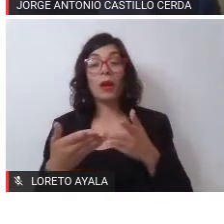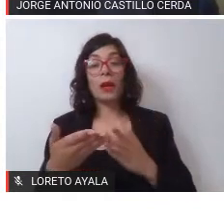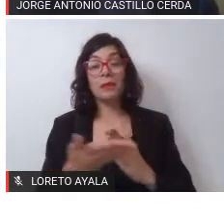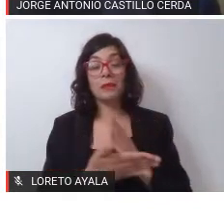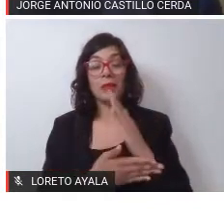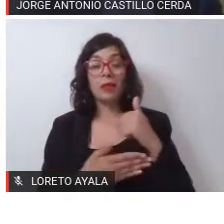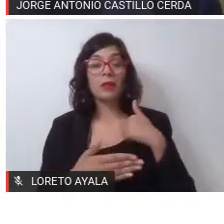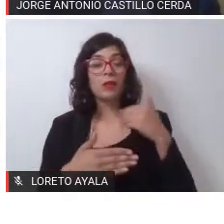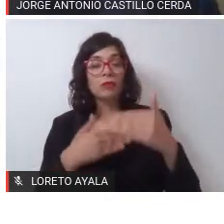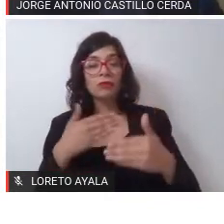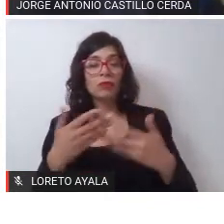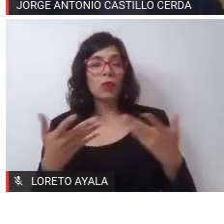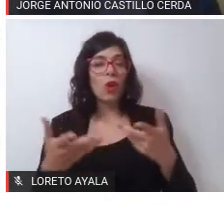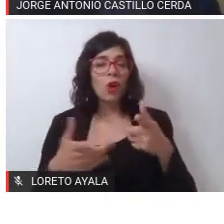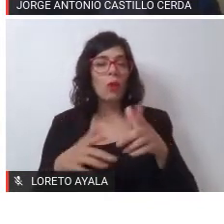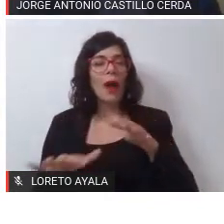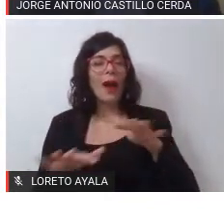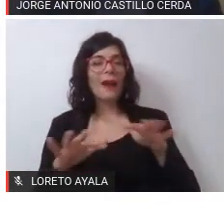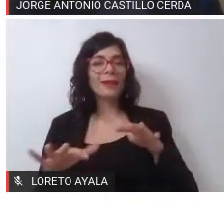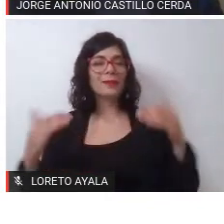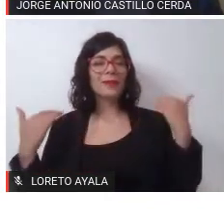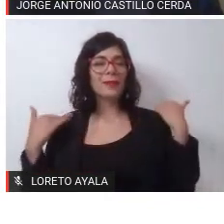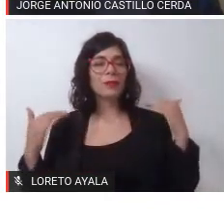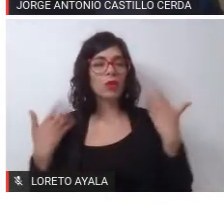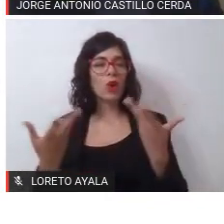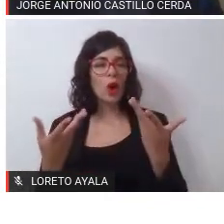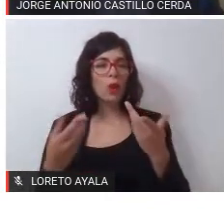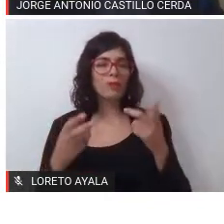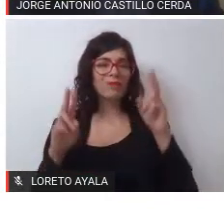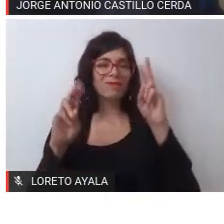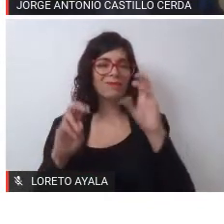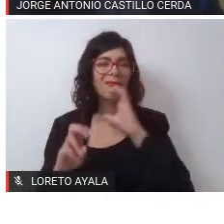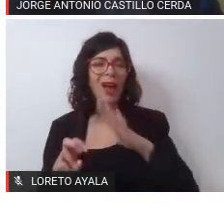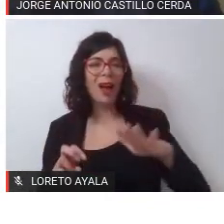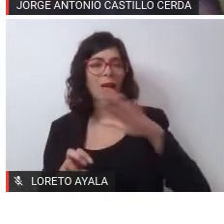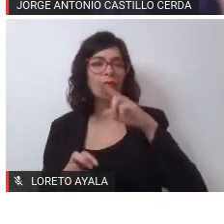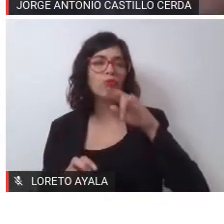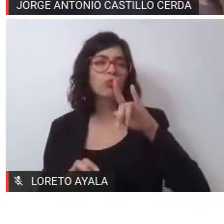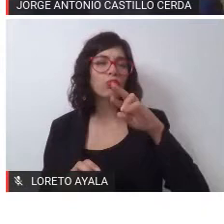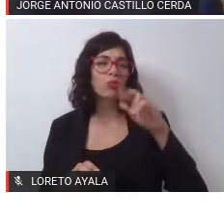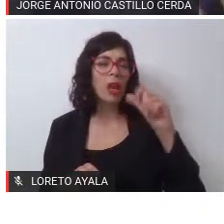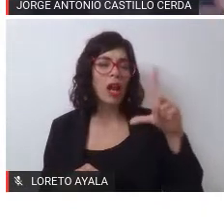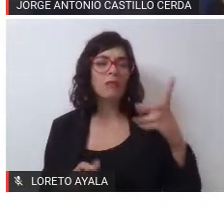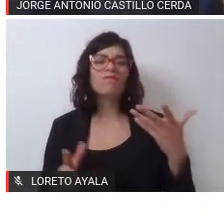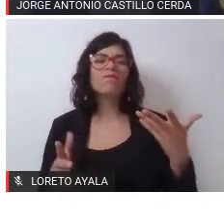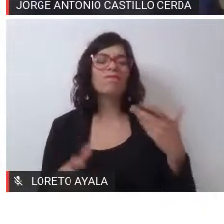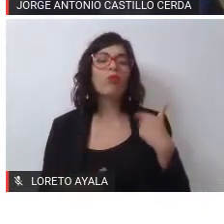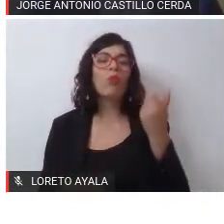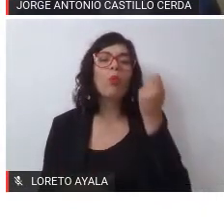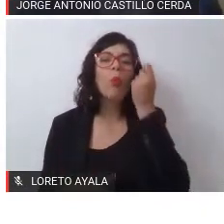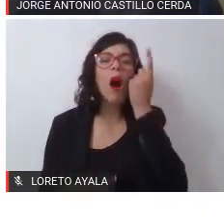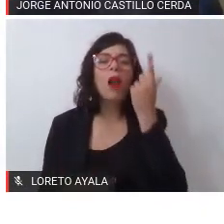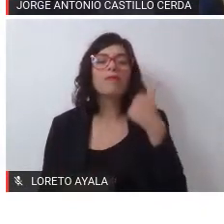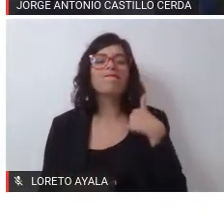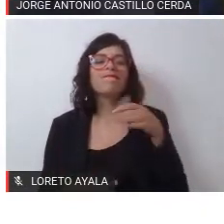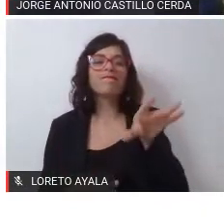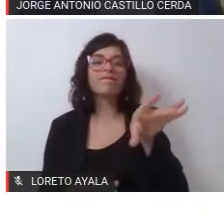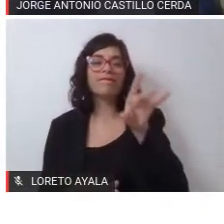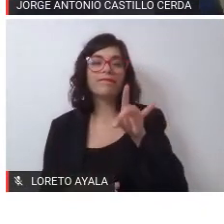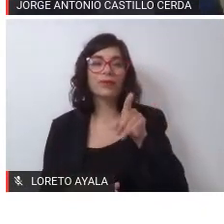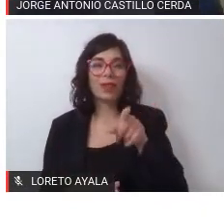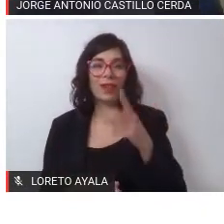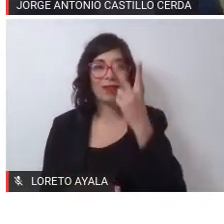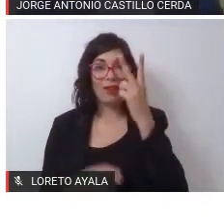generar la idea de actividad física escolar en contexto de ruralidad, ¿con cuál de los dos me quedo? Porque prácticamente son dos